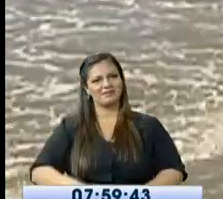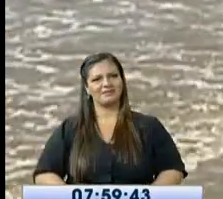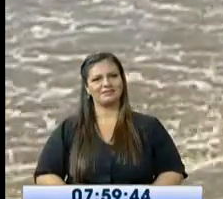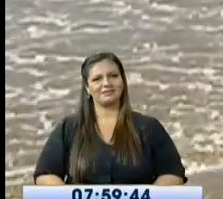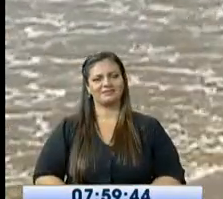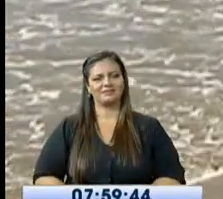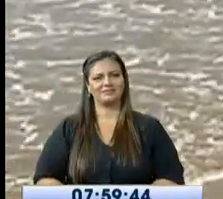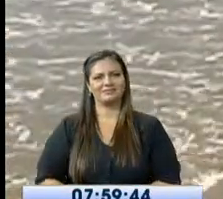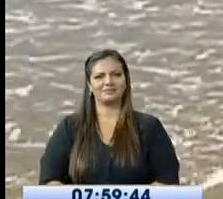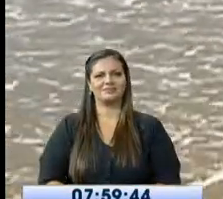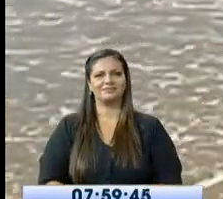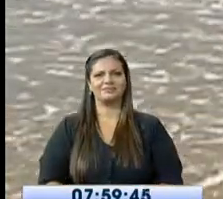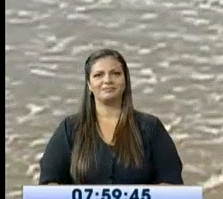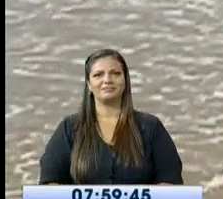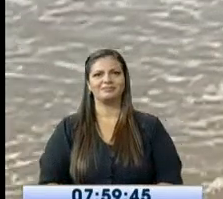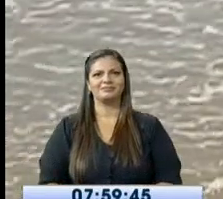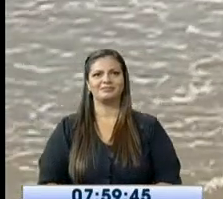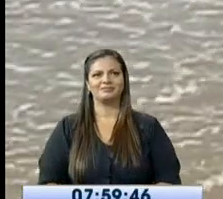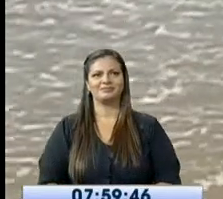Salazar.